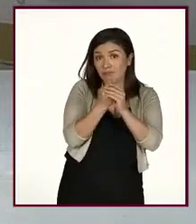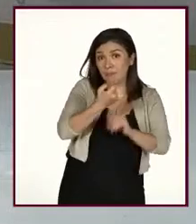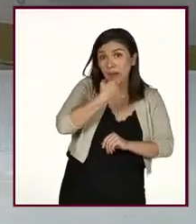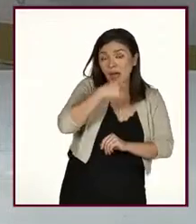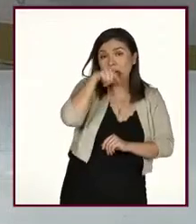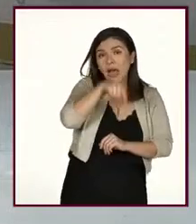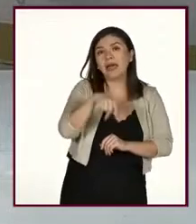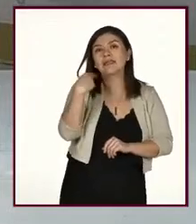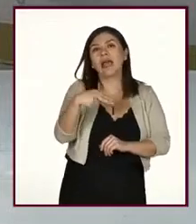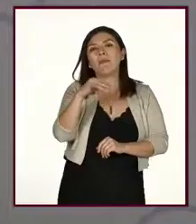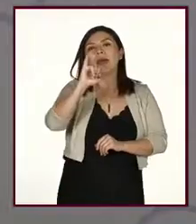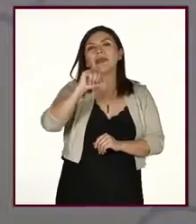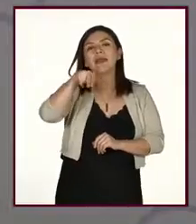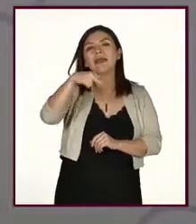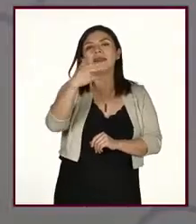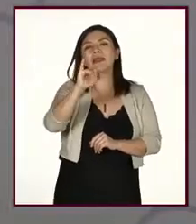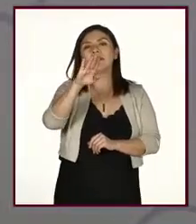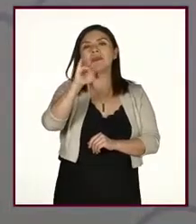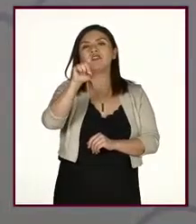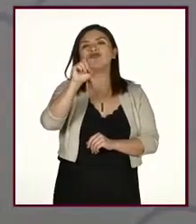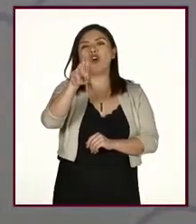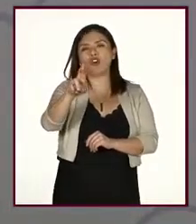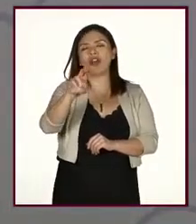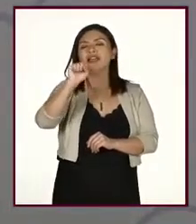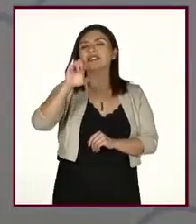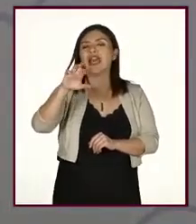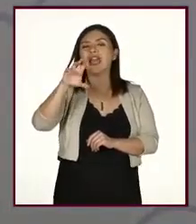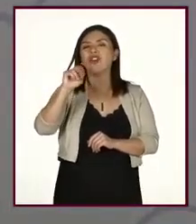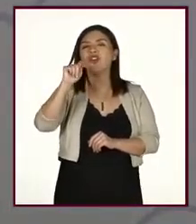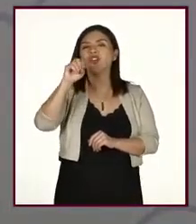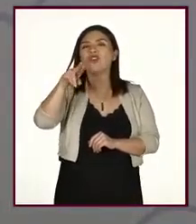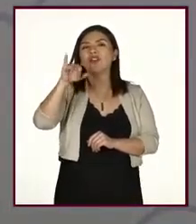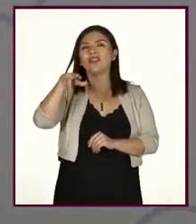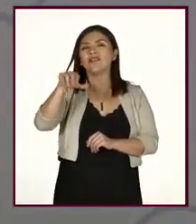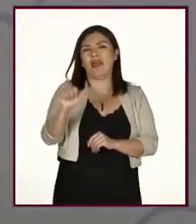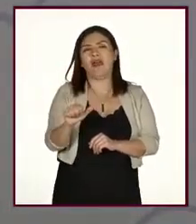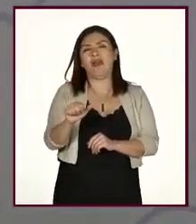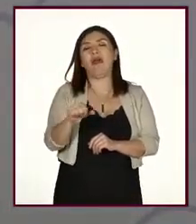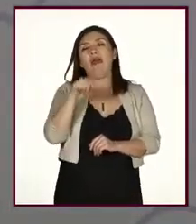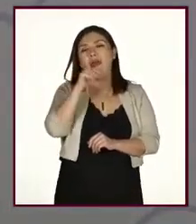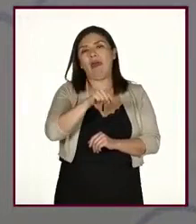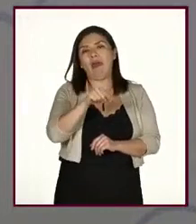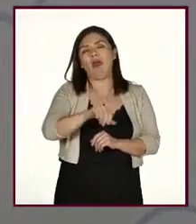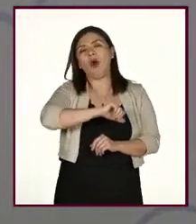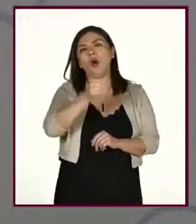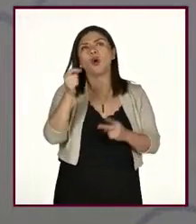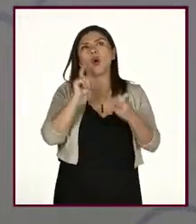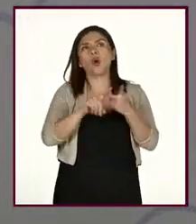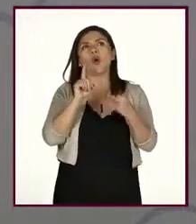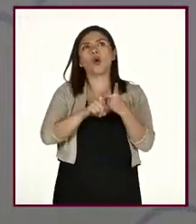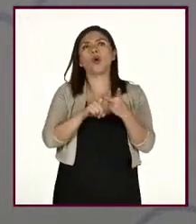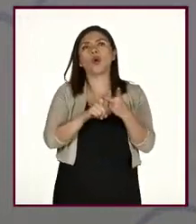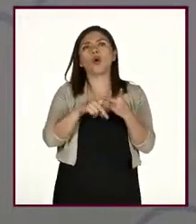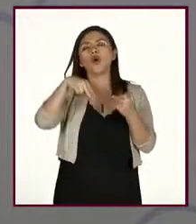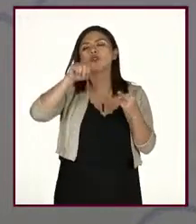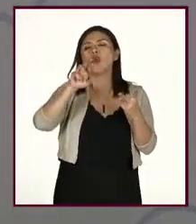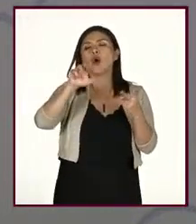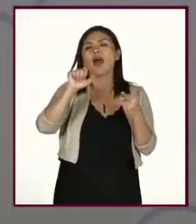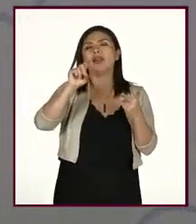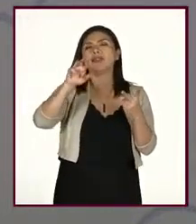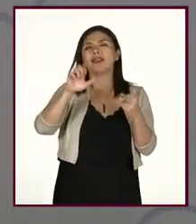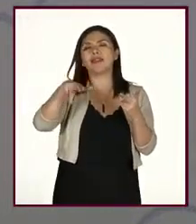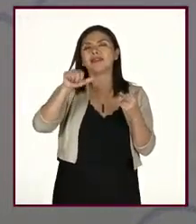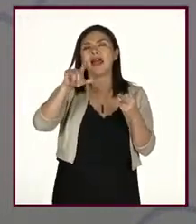son los inhibidores selectivos de la recaptura de serotonina y otro tanto inhibidores de la recaptura de serotonina como noradrenalina.